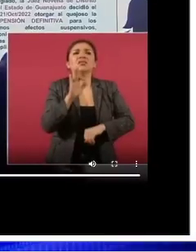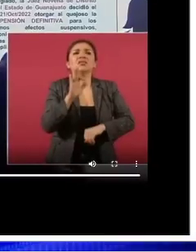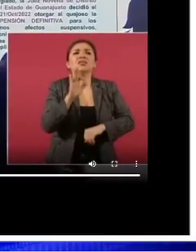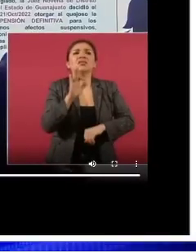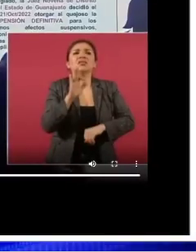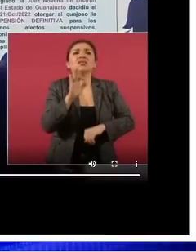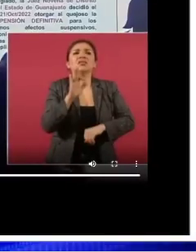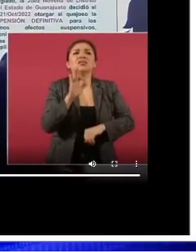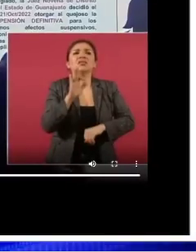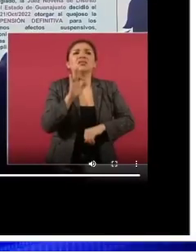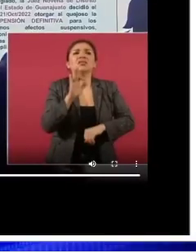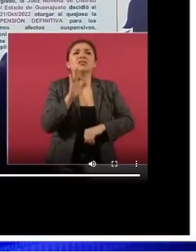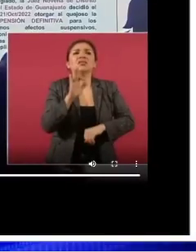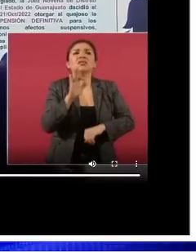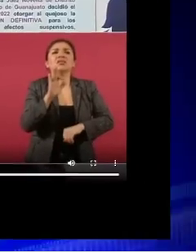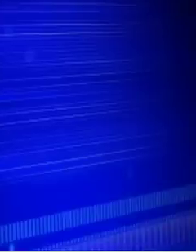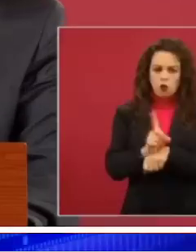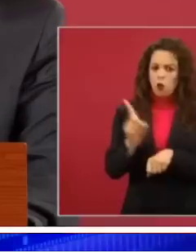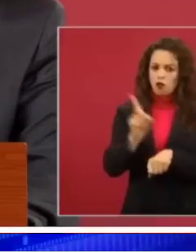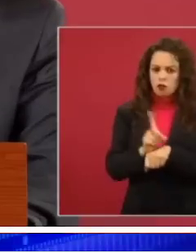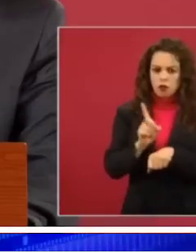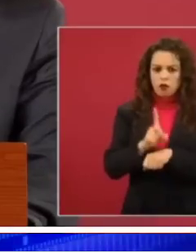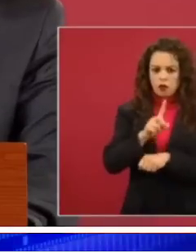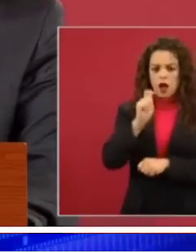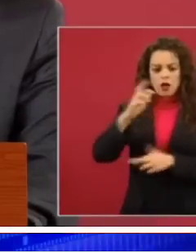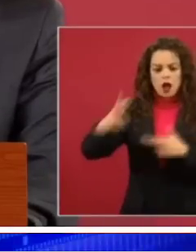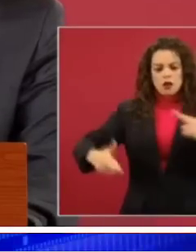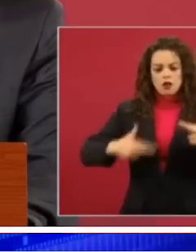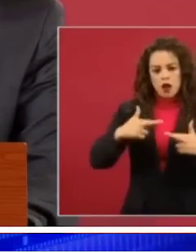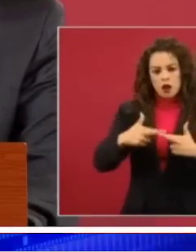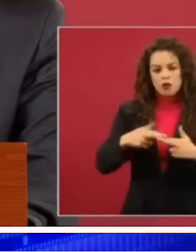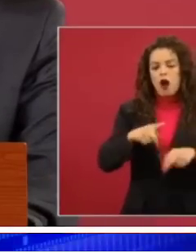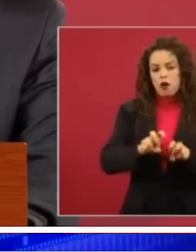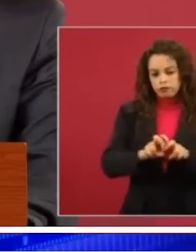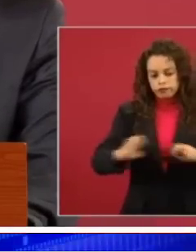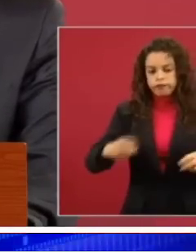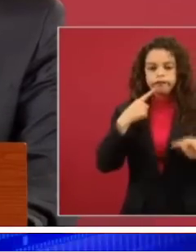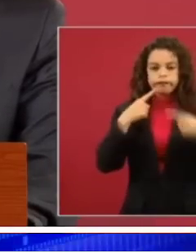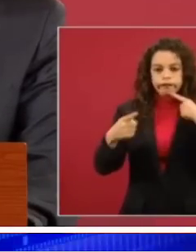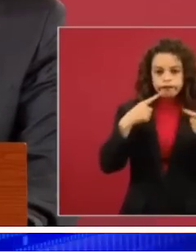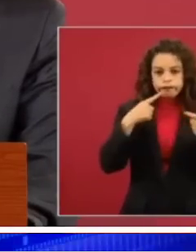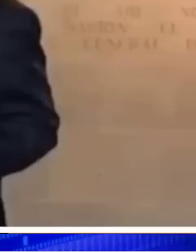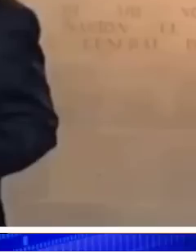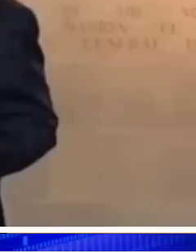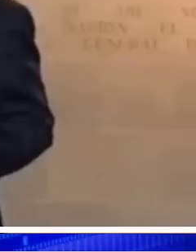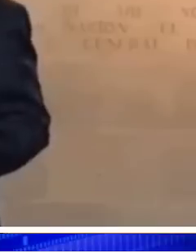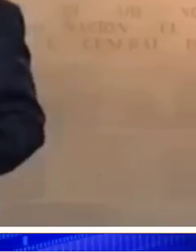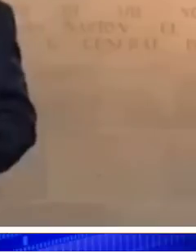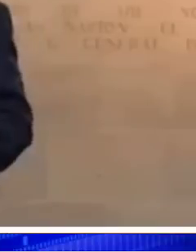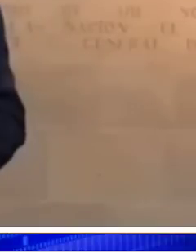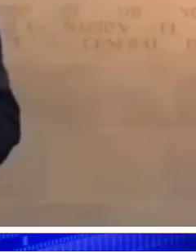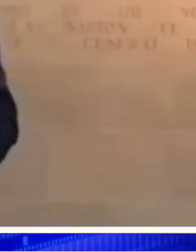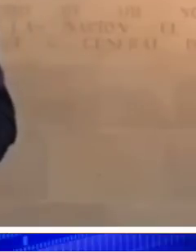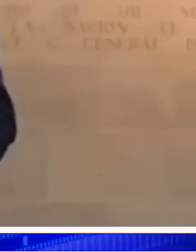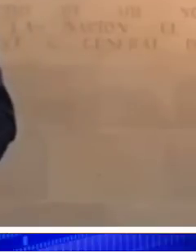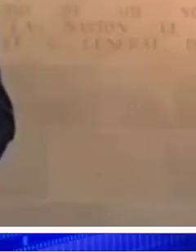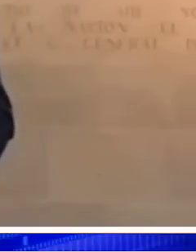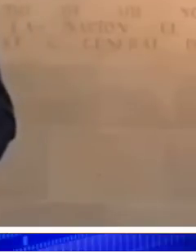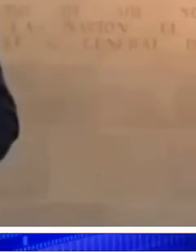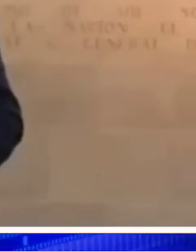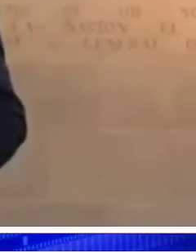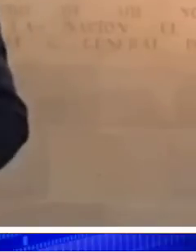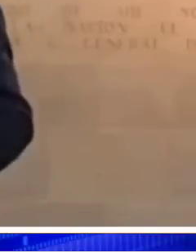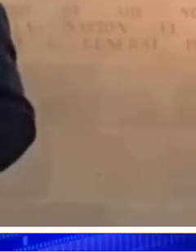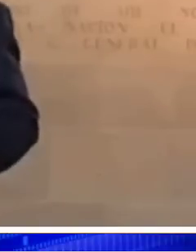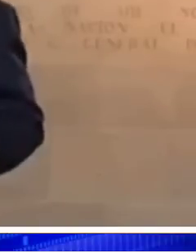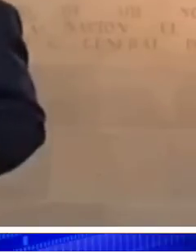estamos hablando de que en esta decisión de la jueza que ya fue rechazada por una instancia superior